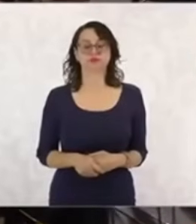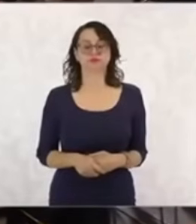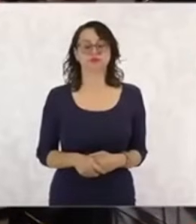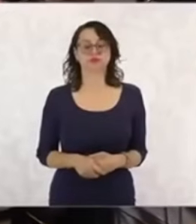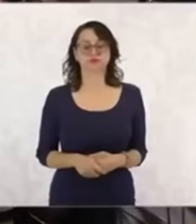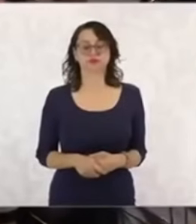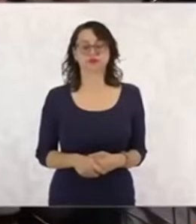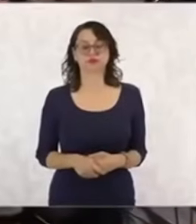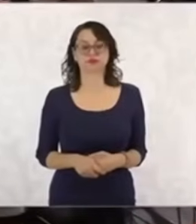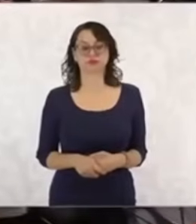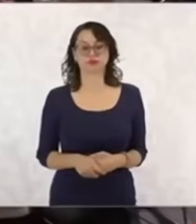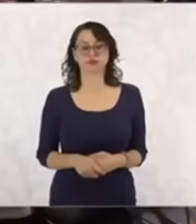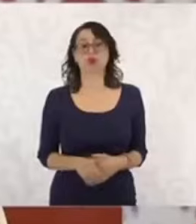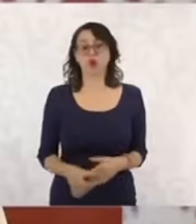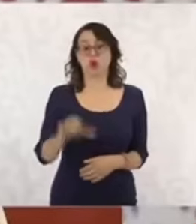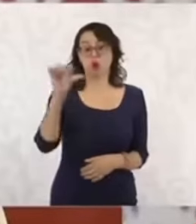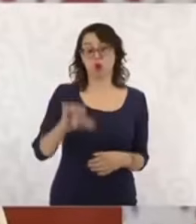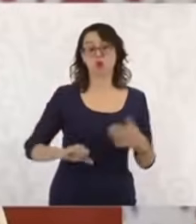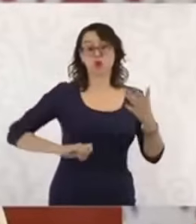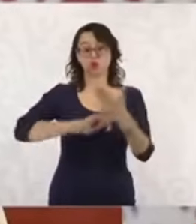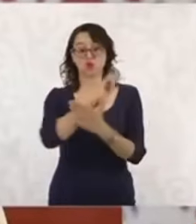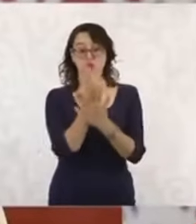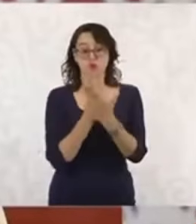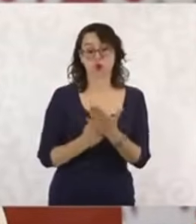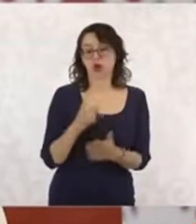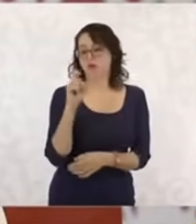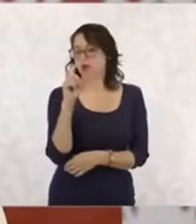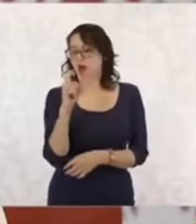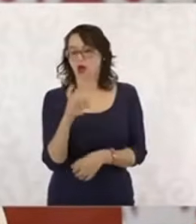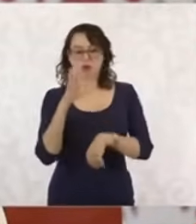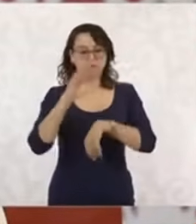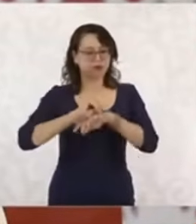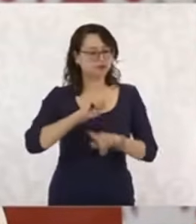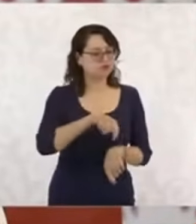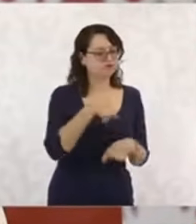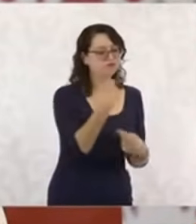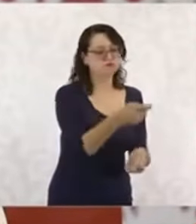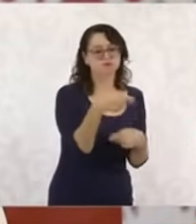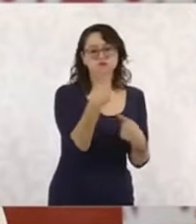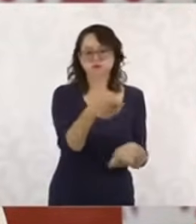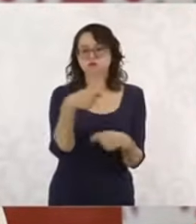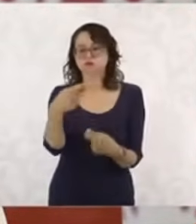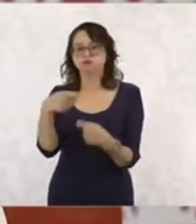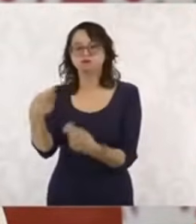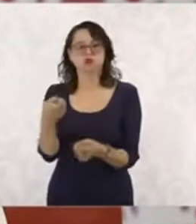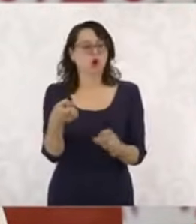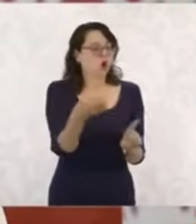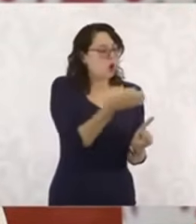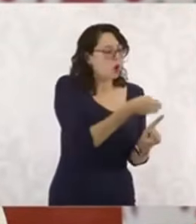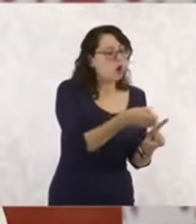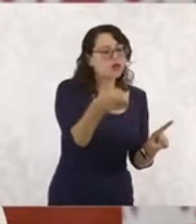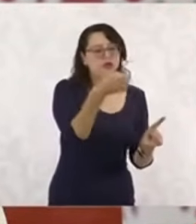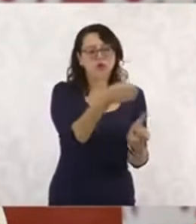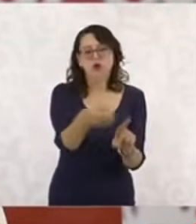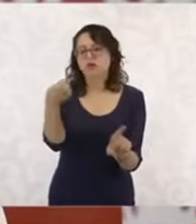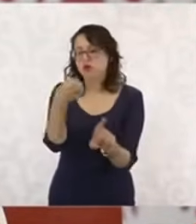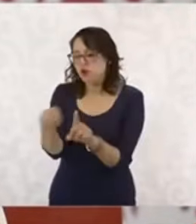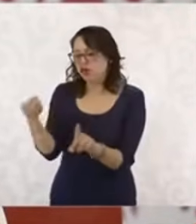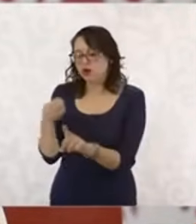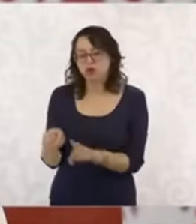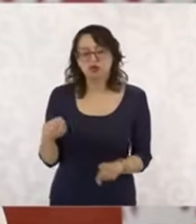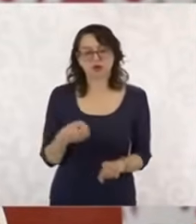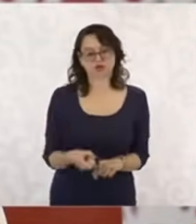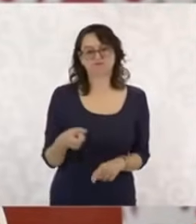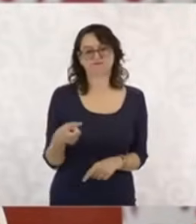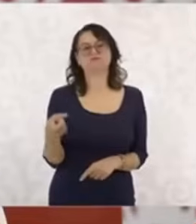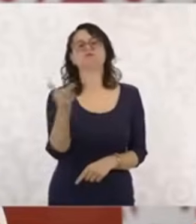los avances de este programa de ordenamiento de concesiones de agua que se está realizando en el país. Como